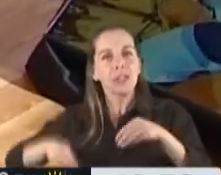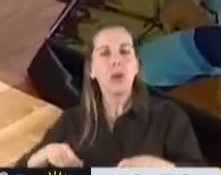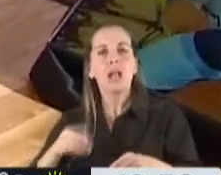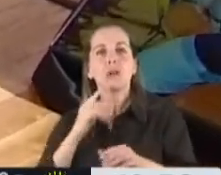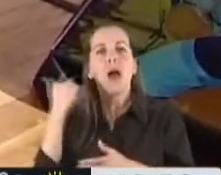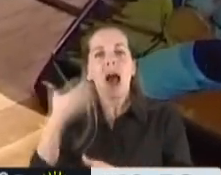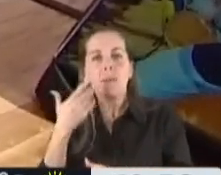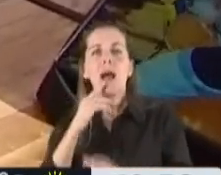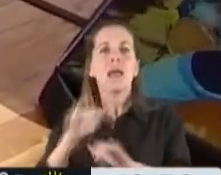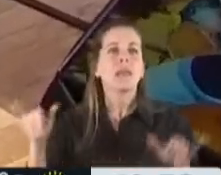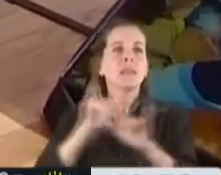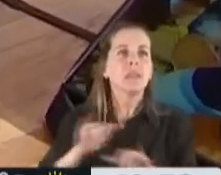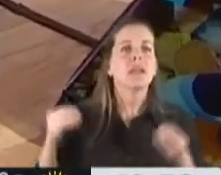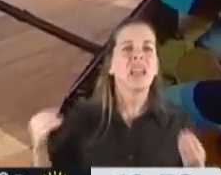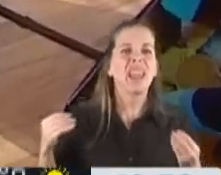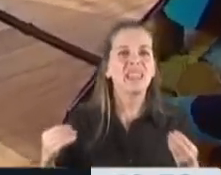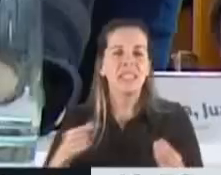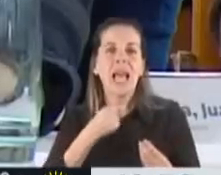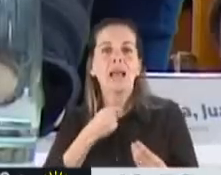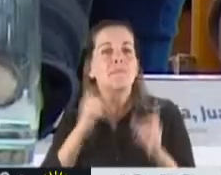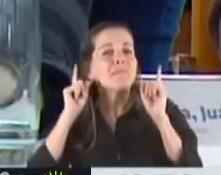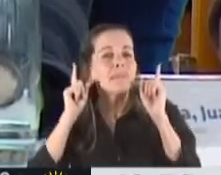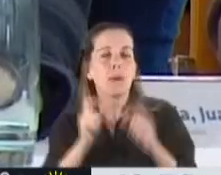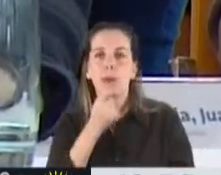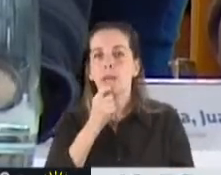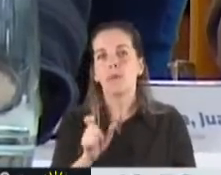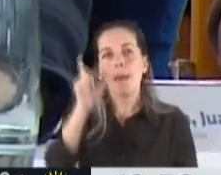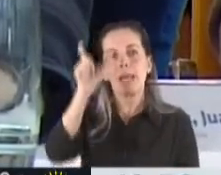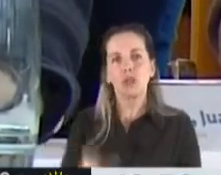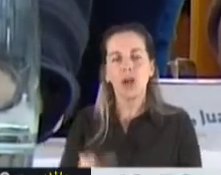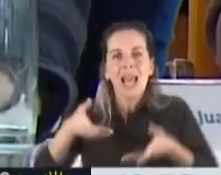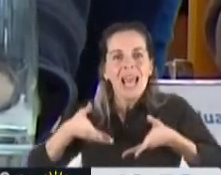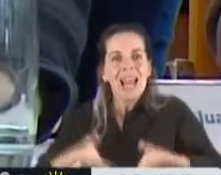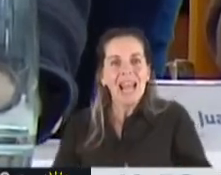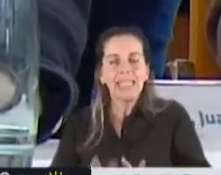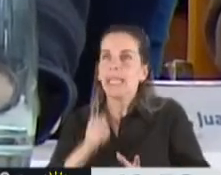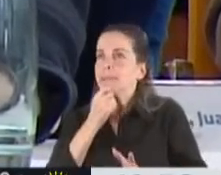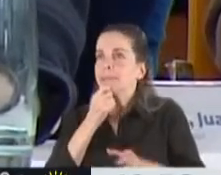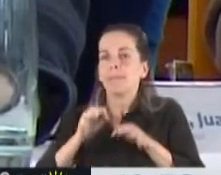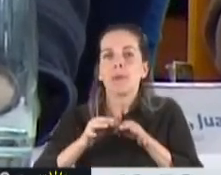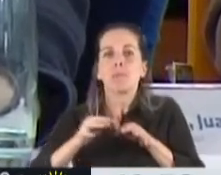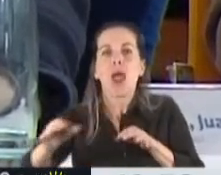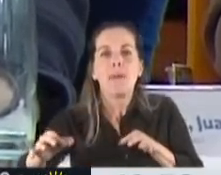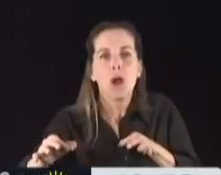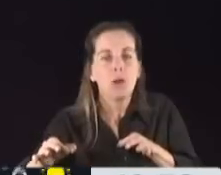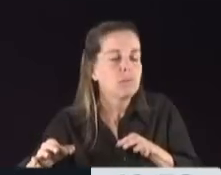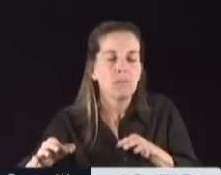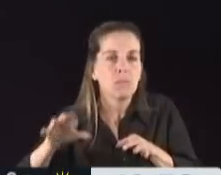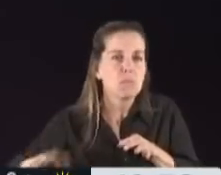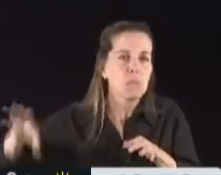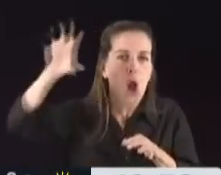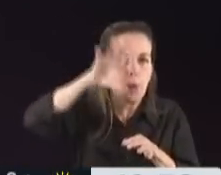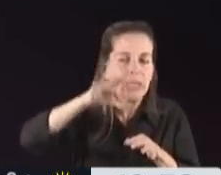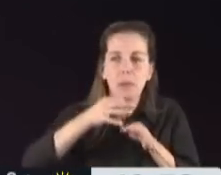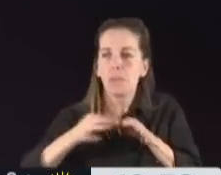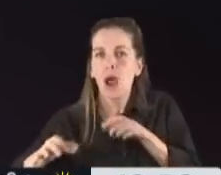que el que nazca en algún pueblo del sur de la patria tenga